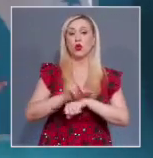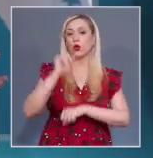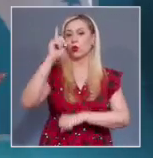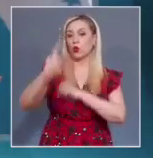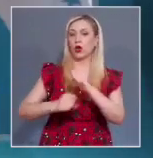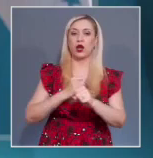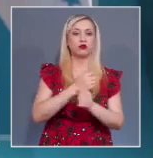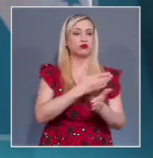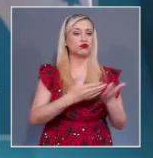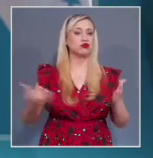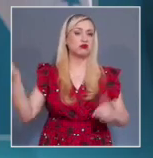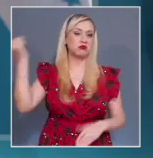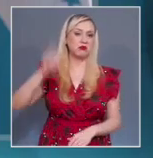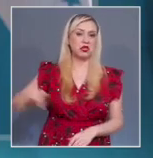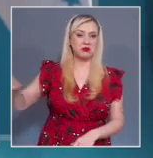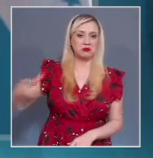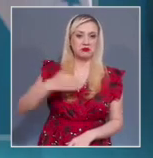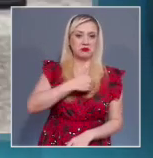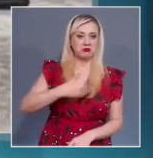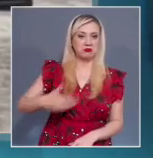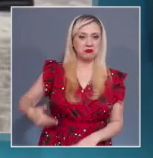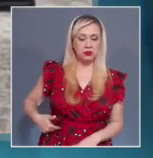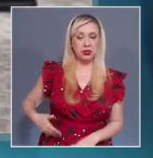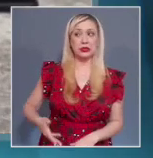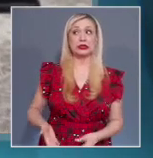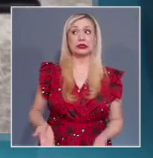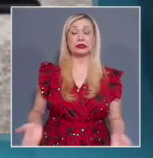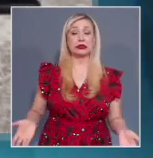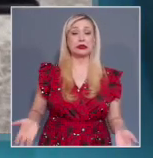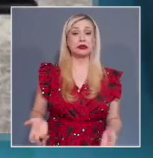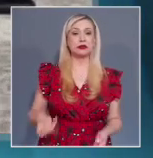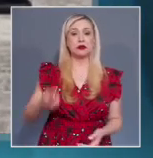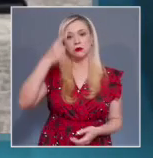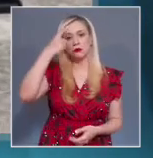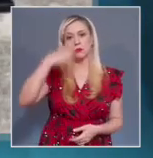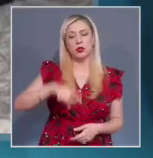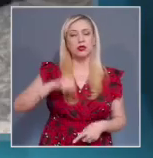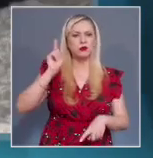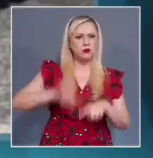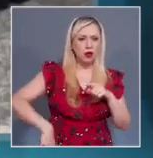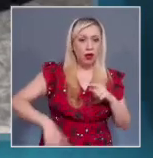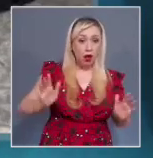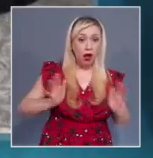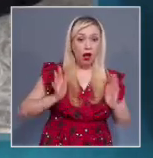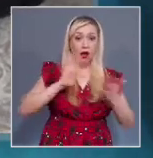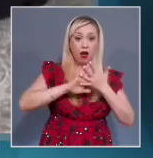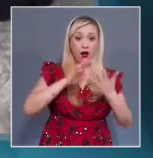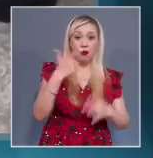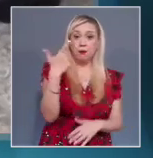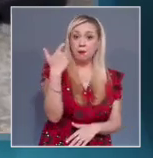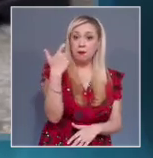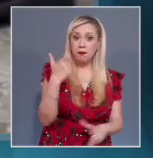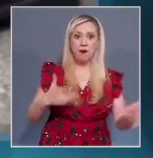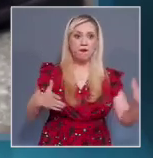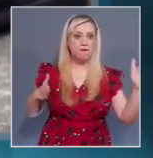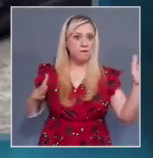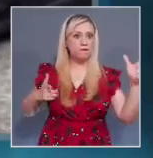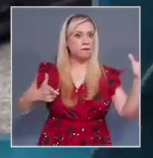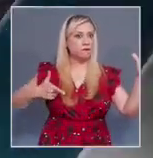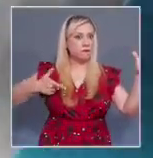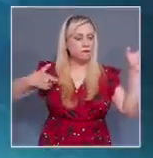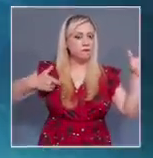Castro. Durante el primer operativo de intervención se decomisaron armas de grueso calibre, granadas, municiones y accesorios